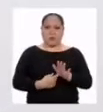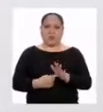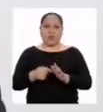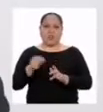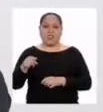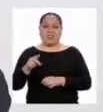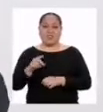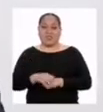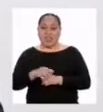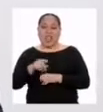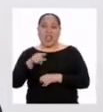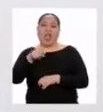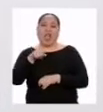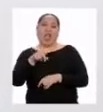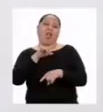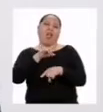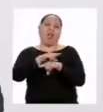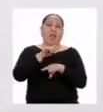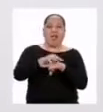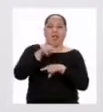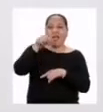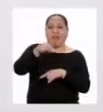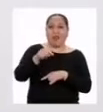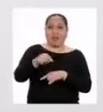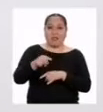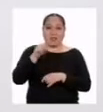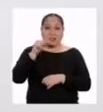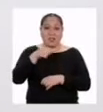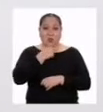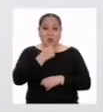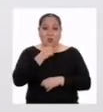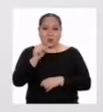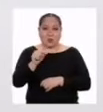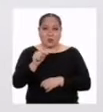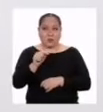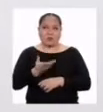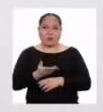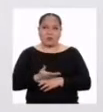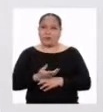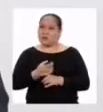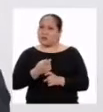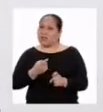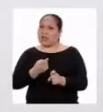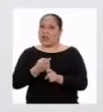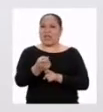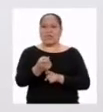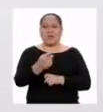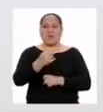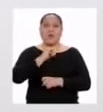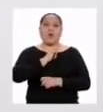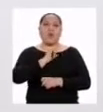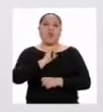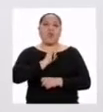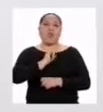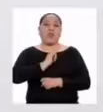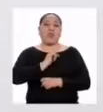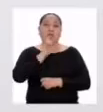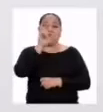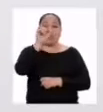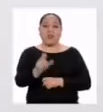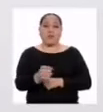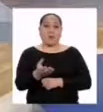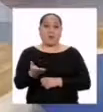cuando criticamos algún gusto, de cierta forma, estamos siendo duros con la identidad de